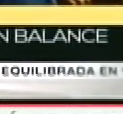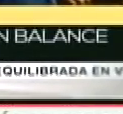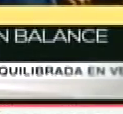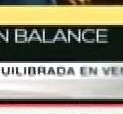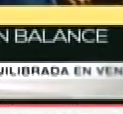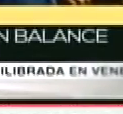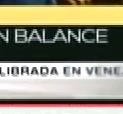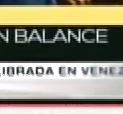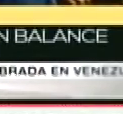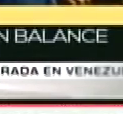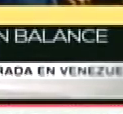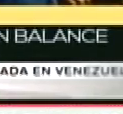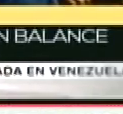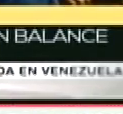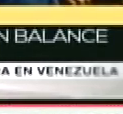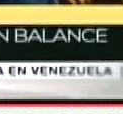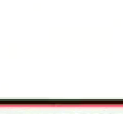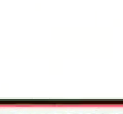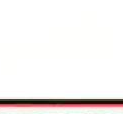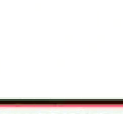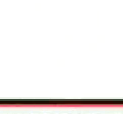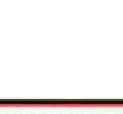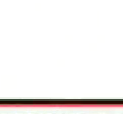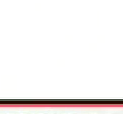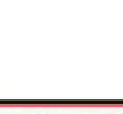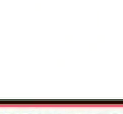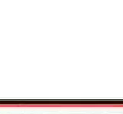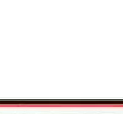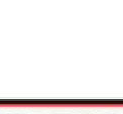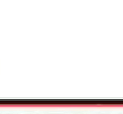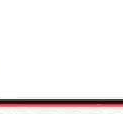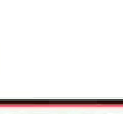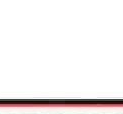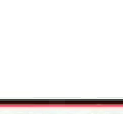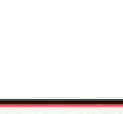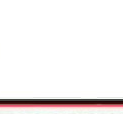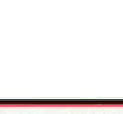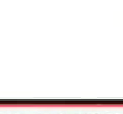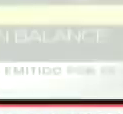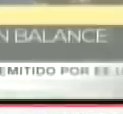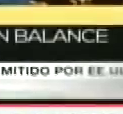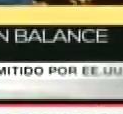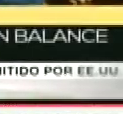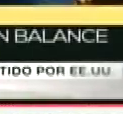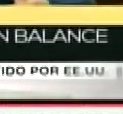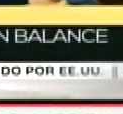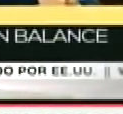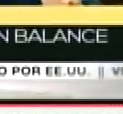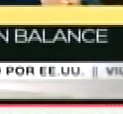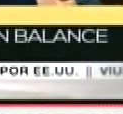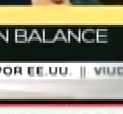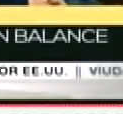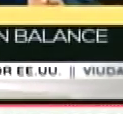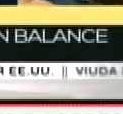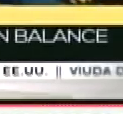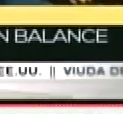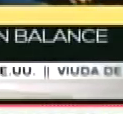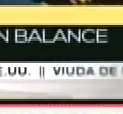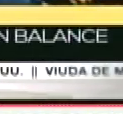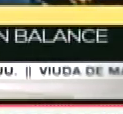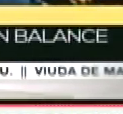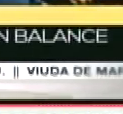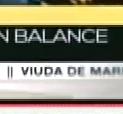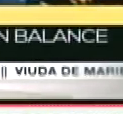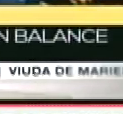mayor propiciador del pago electrónico, del QR. Yo sería el hombre más feliz